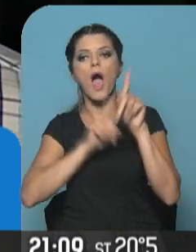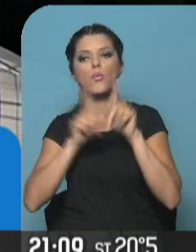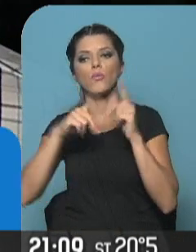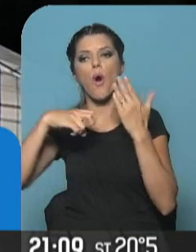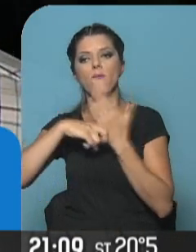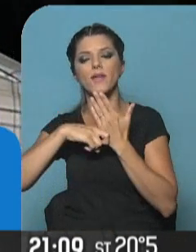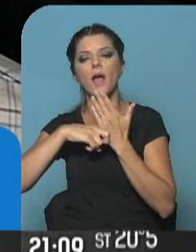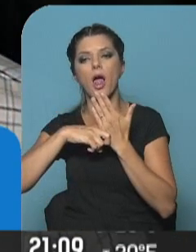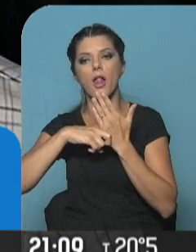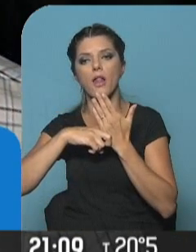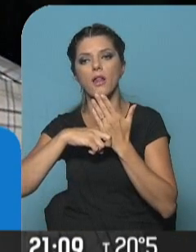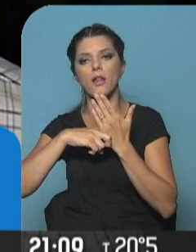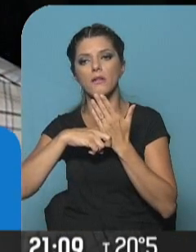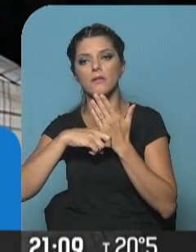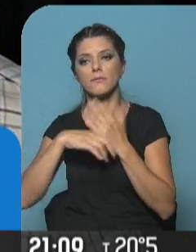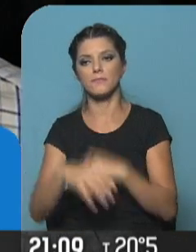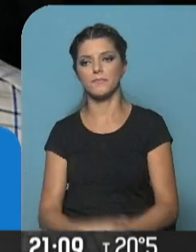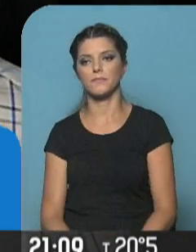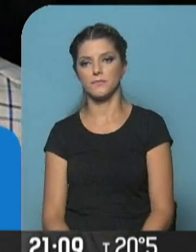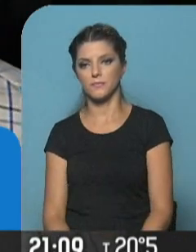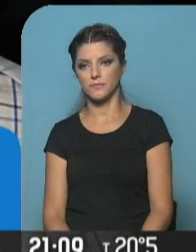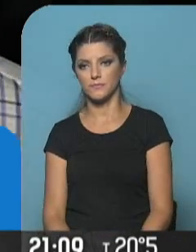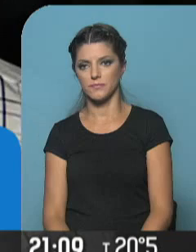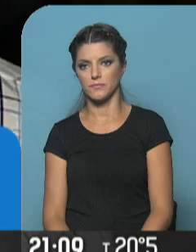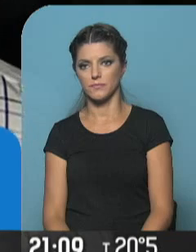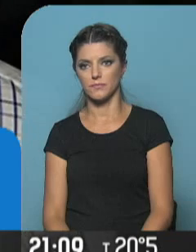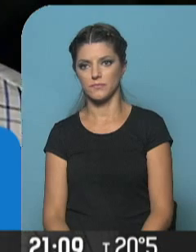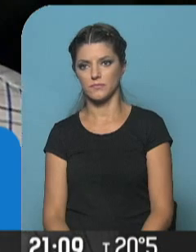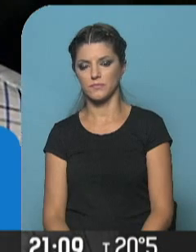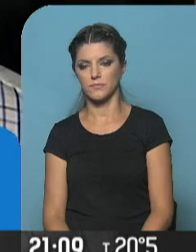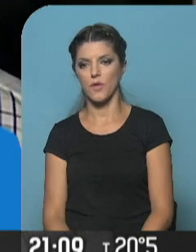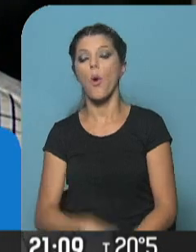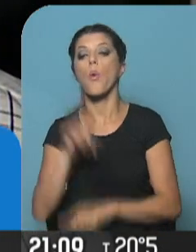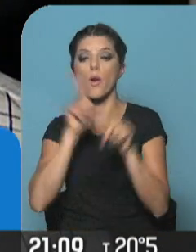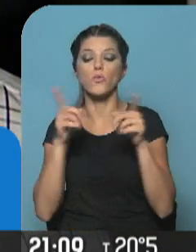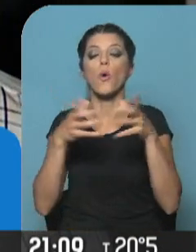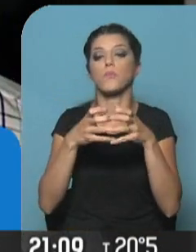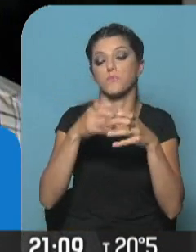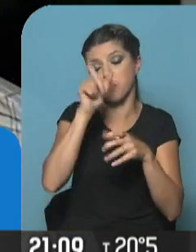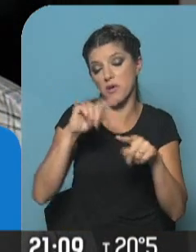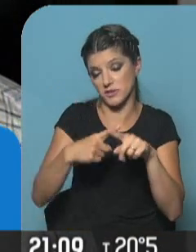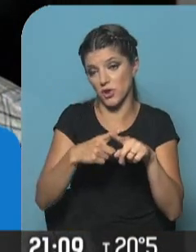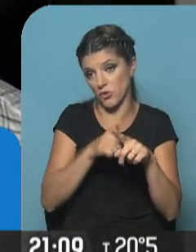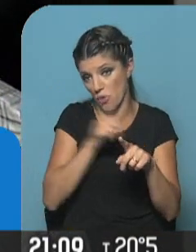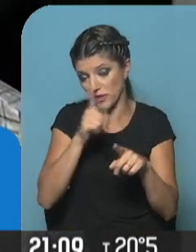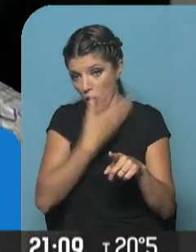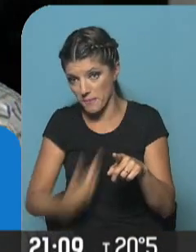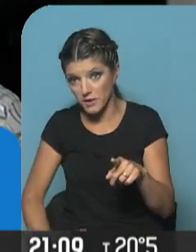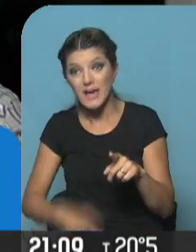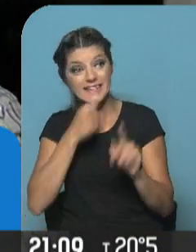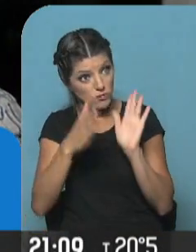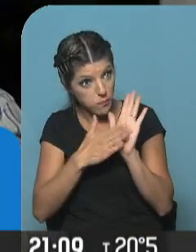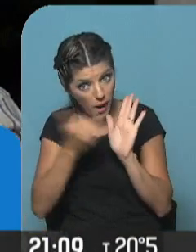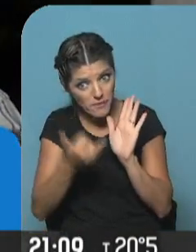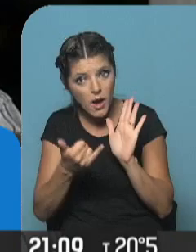fiscales, algunos funcionarios, sobre todo de la oposición, advertíamos esto con pruebas, hubiese sido